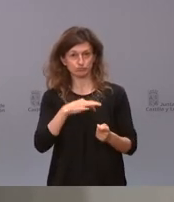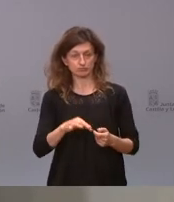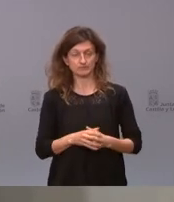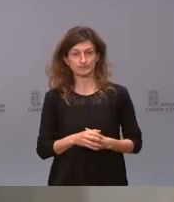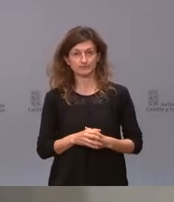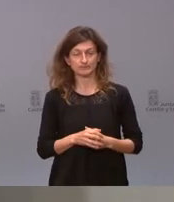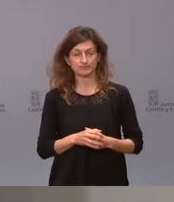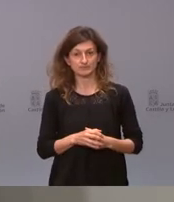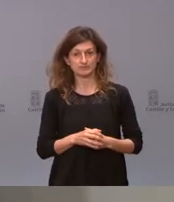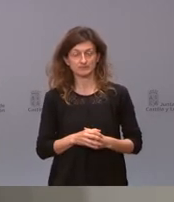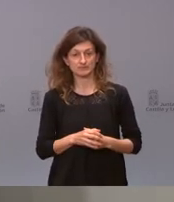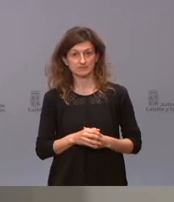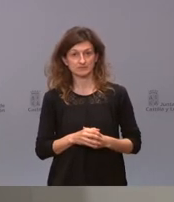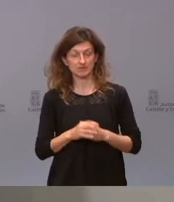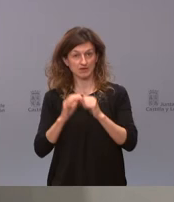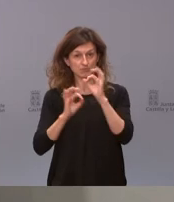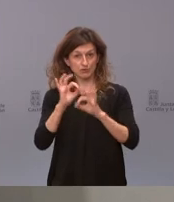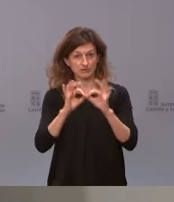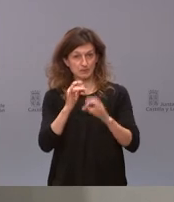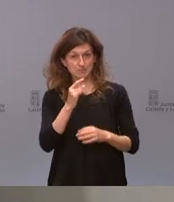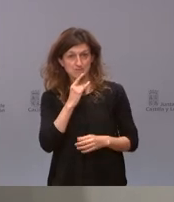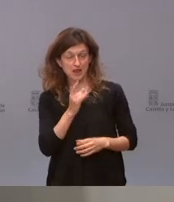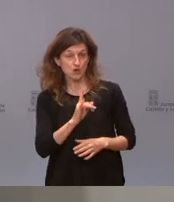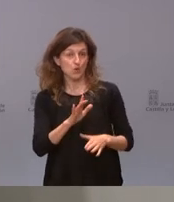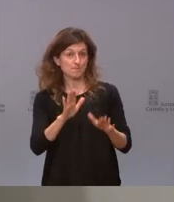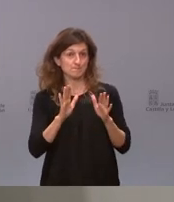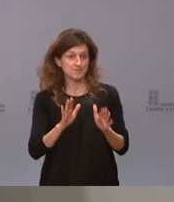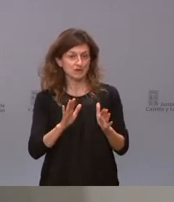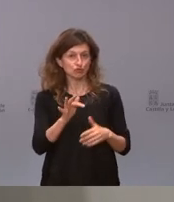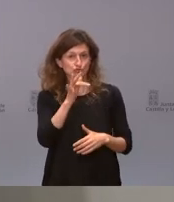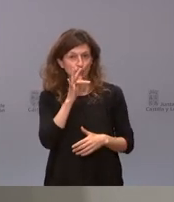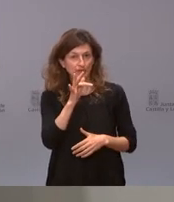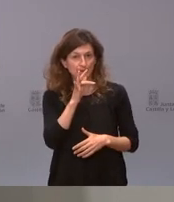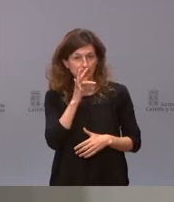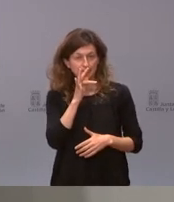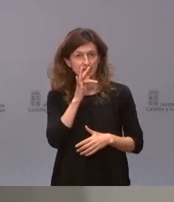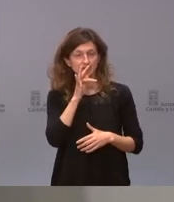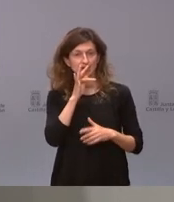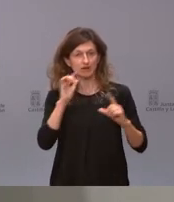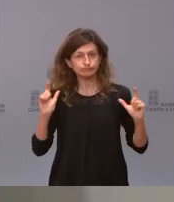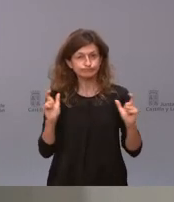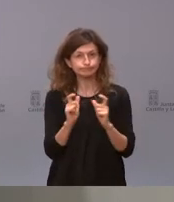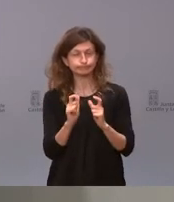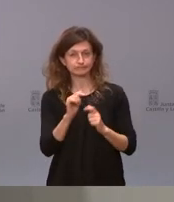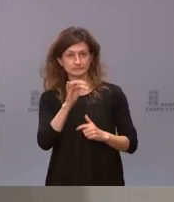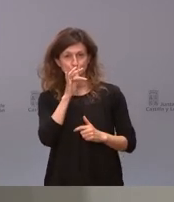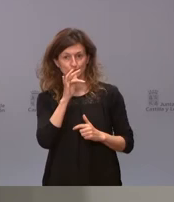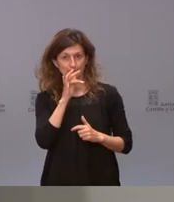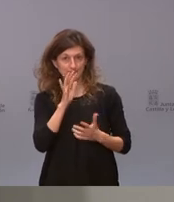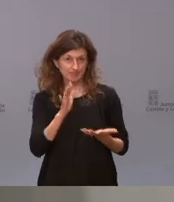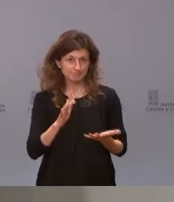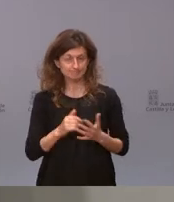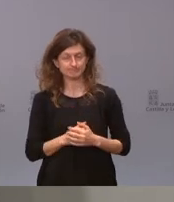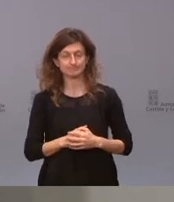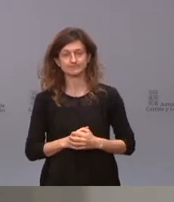la tendencia no es mala pero todavía bueno pues no no tiene ese es el nivel en el que podemos sacarle de la